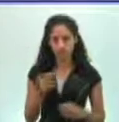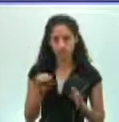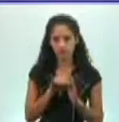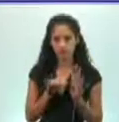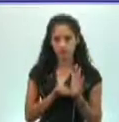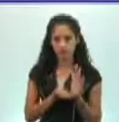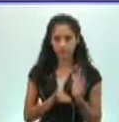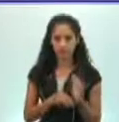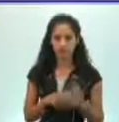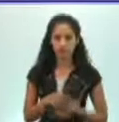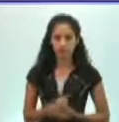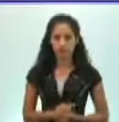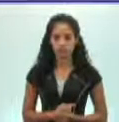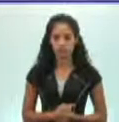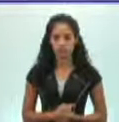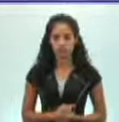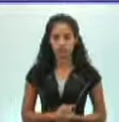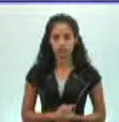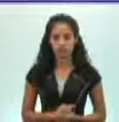procedimientos.